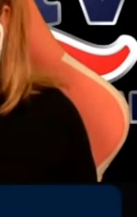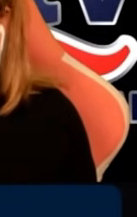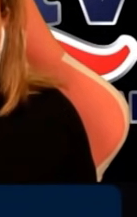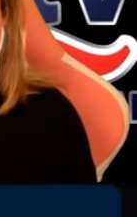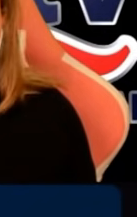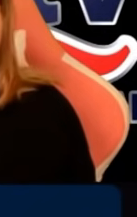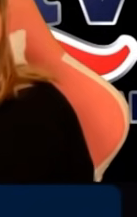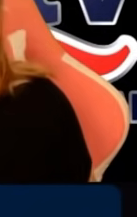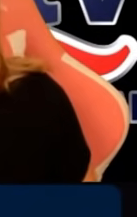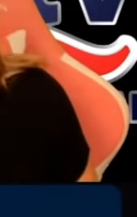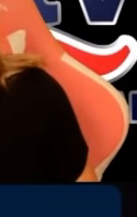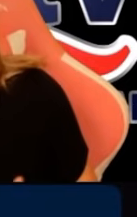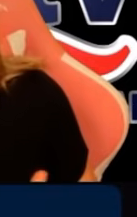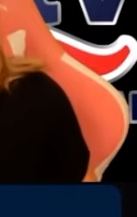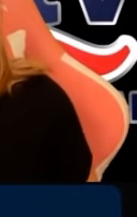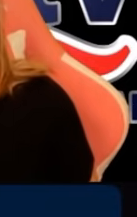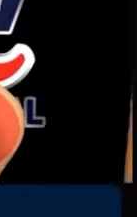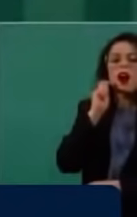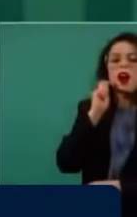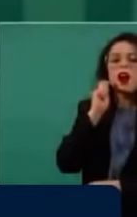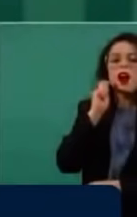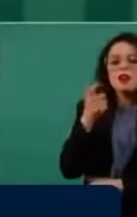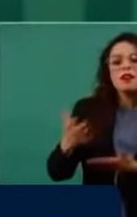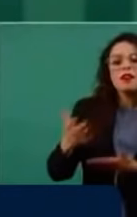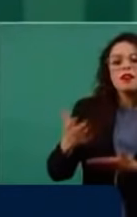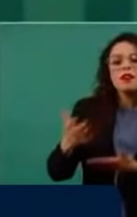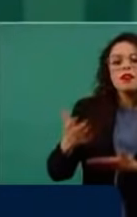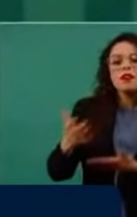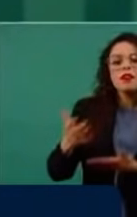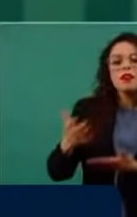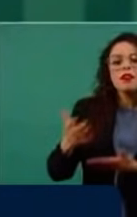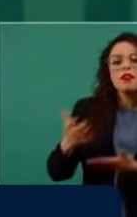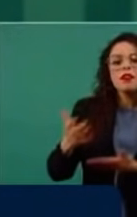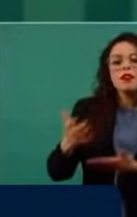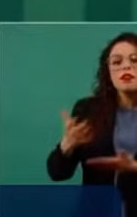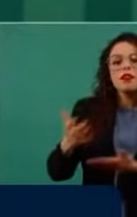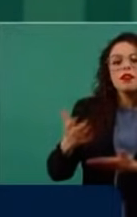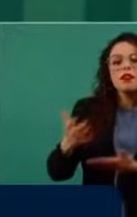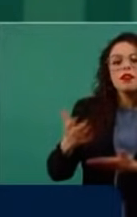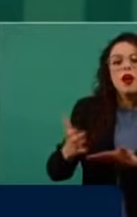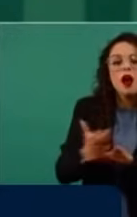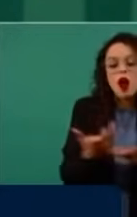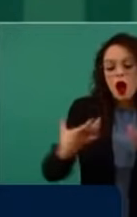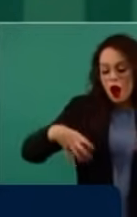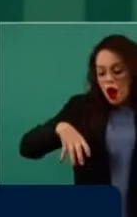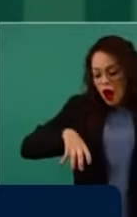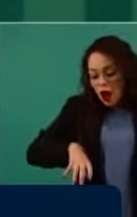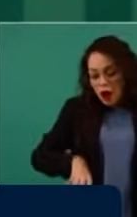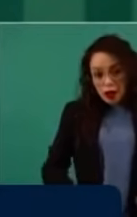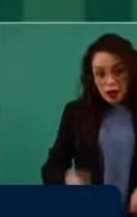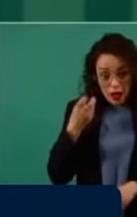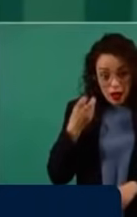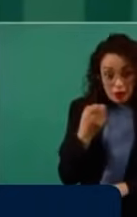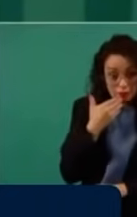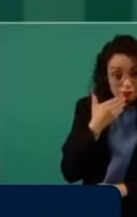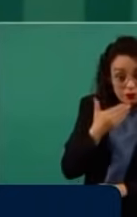el candidato que va a lograr ese cambio en su país. Ese sería el mensaje, Wilmer.